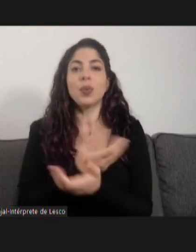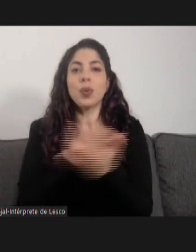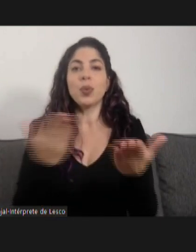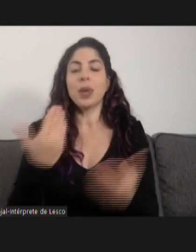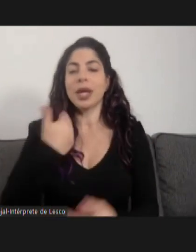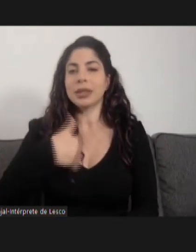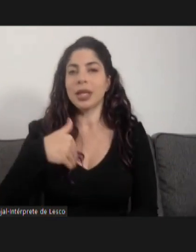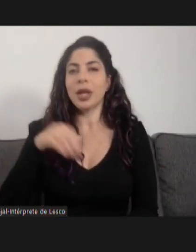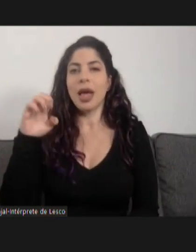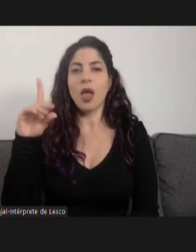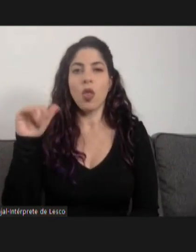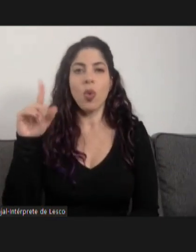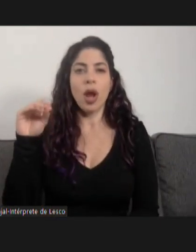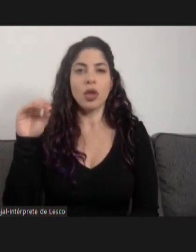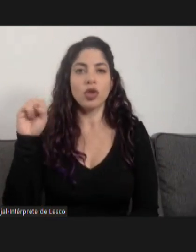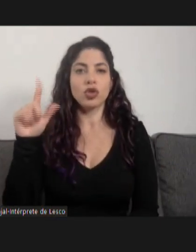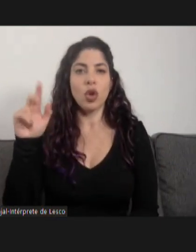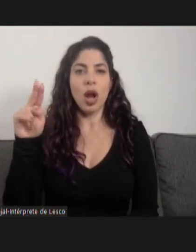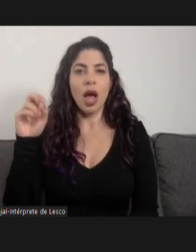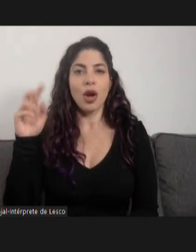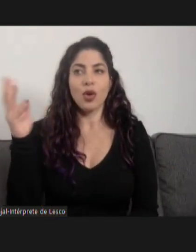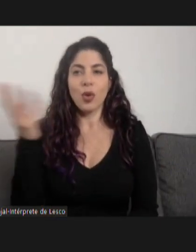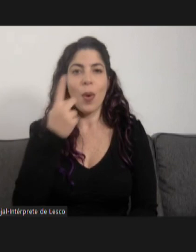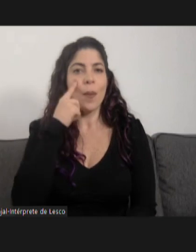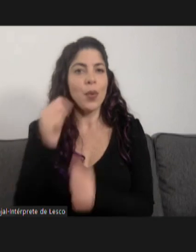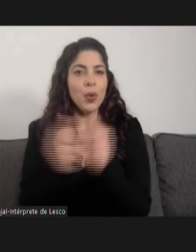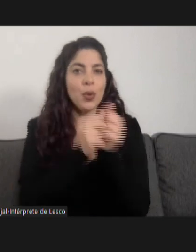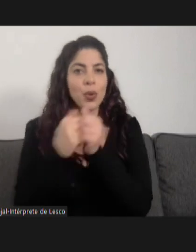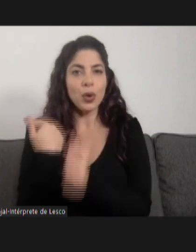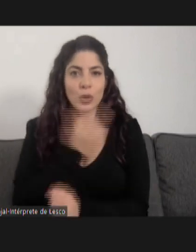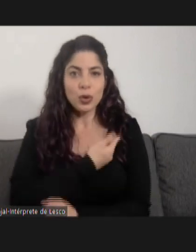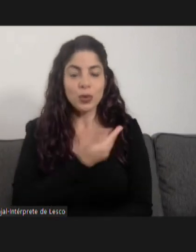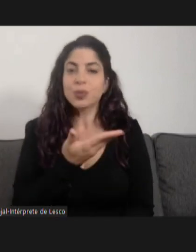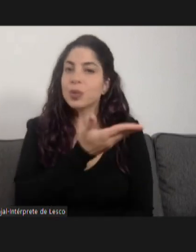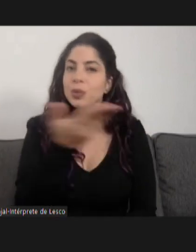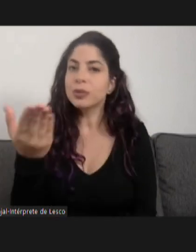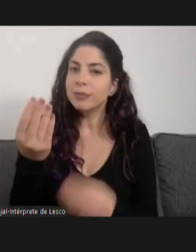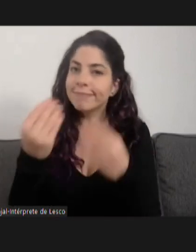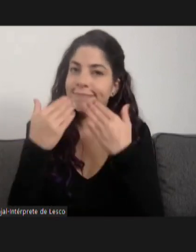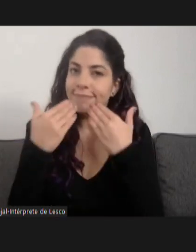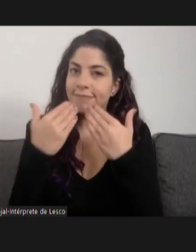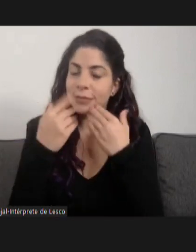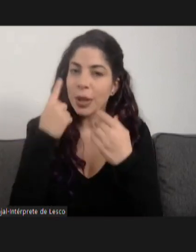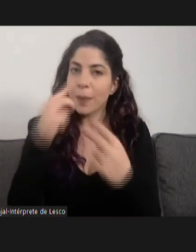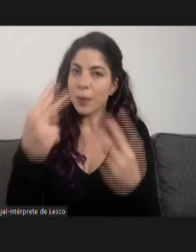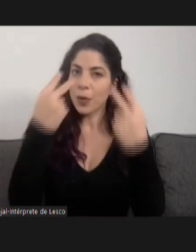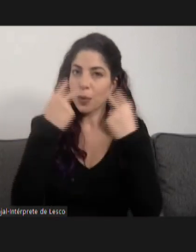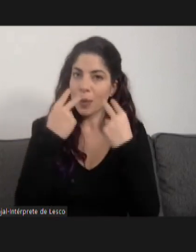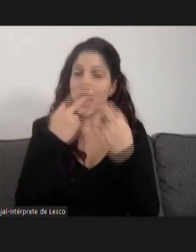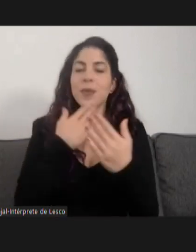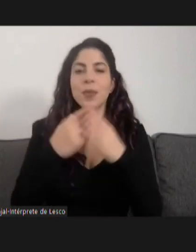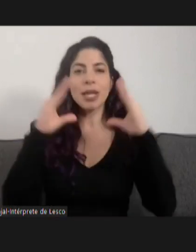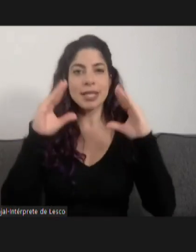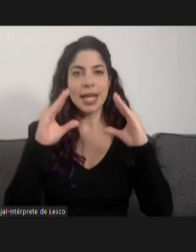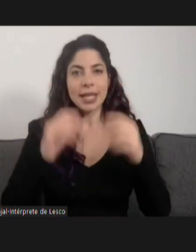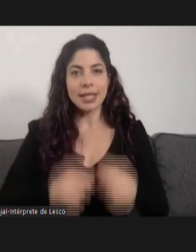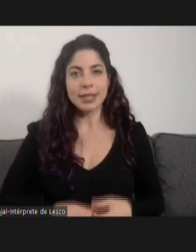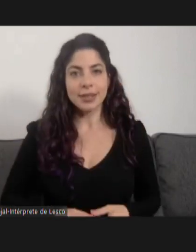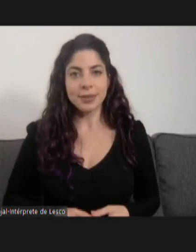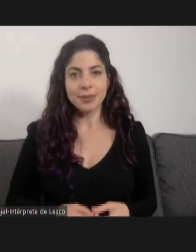señor Eduardo Solano, por habernos acompañado. A ustedes, muchas gracias por su sintonía. Muy buenas tardes.